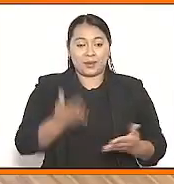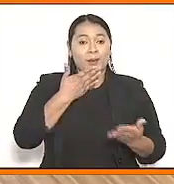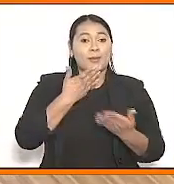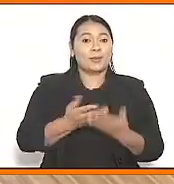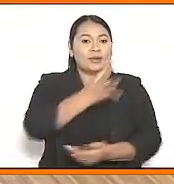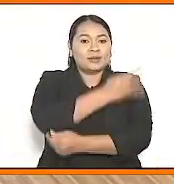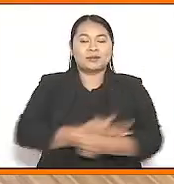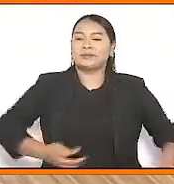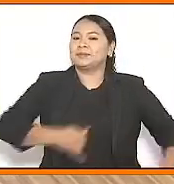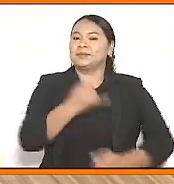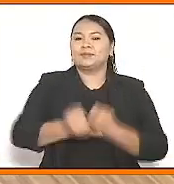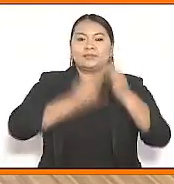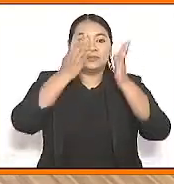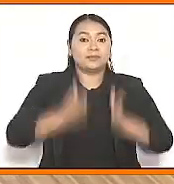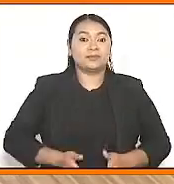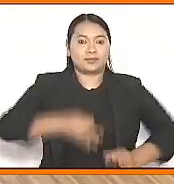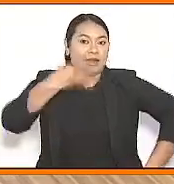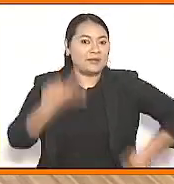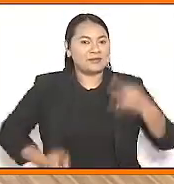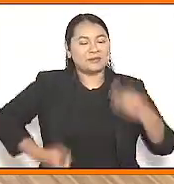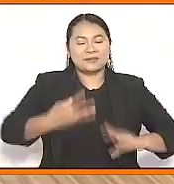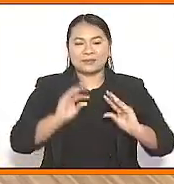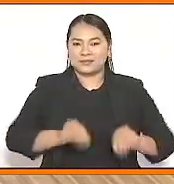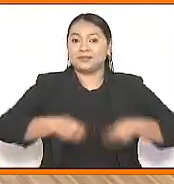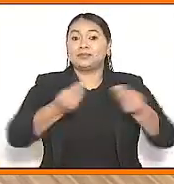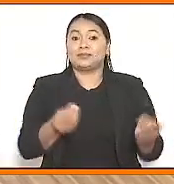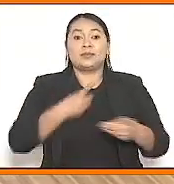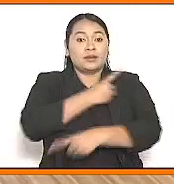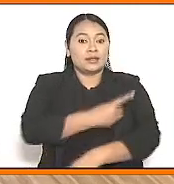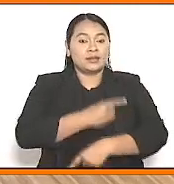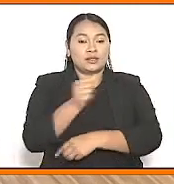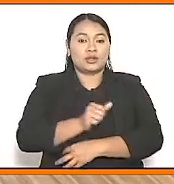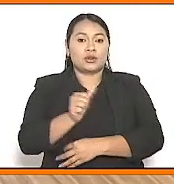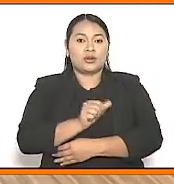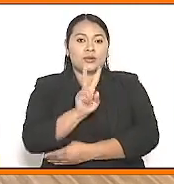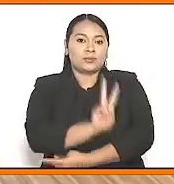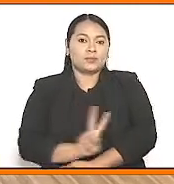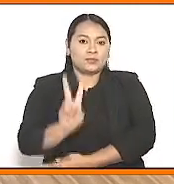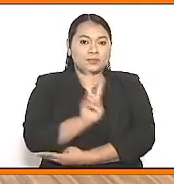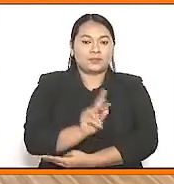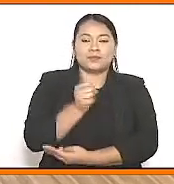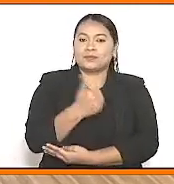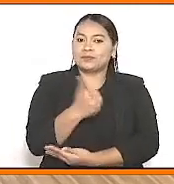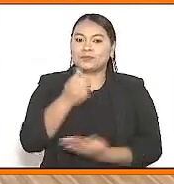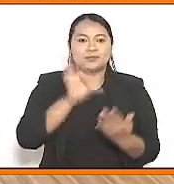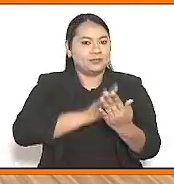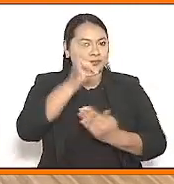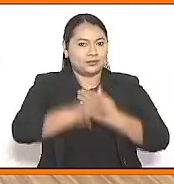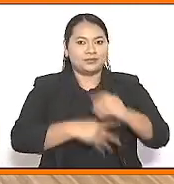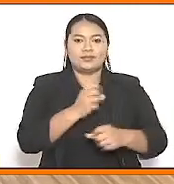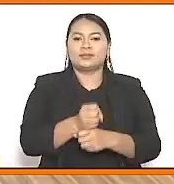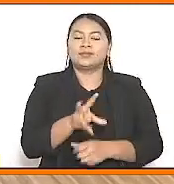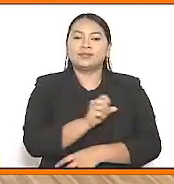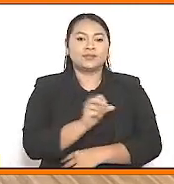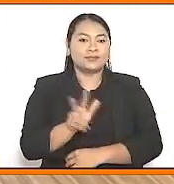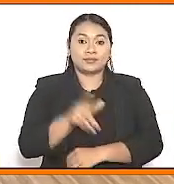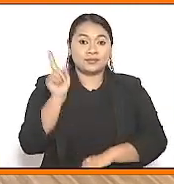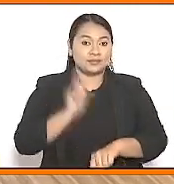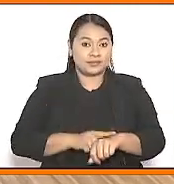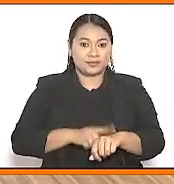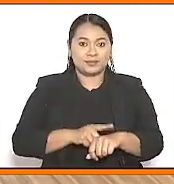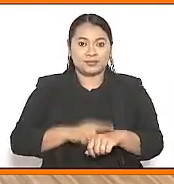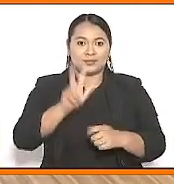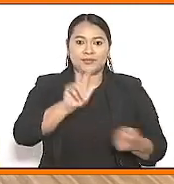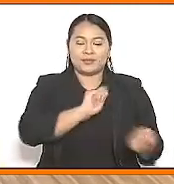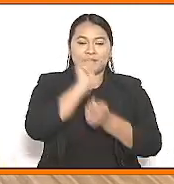Muy buenas tardes, queridos jugadores. Qué alegría poderles llevar la diversión el día de hoy, viernes 10 de febrero del año 2023. Cuando reloj marca